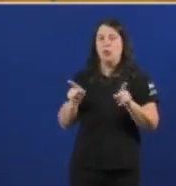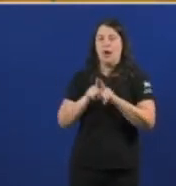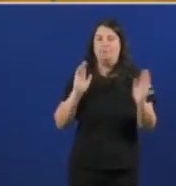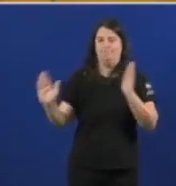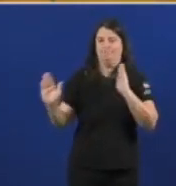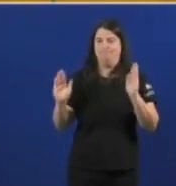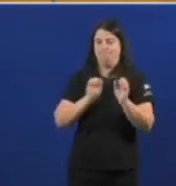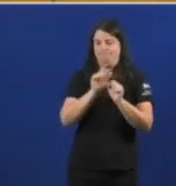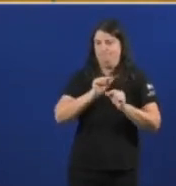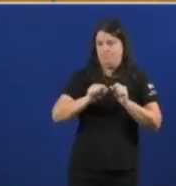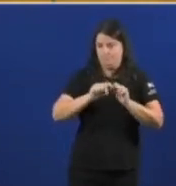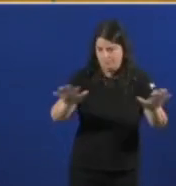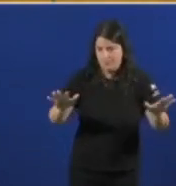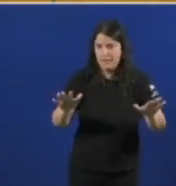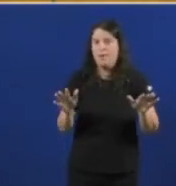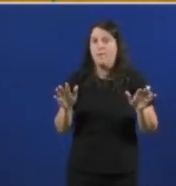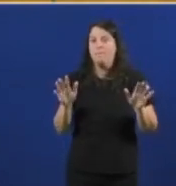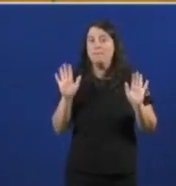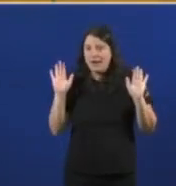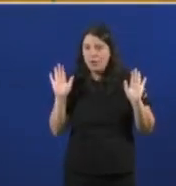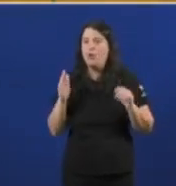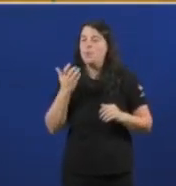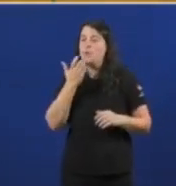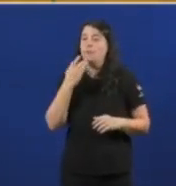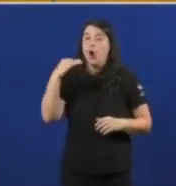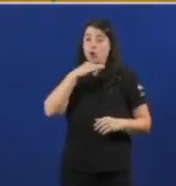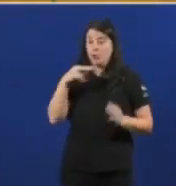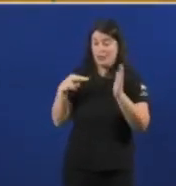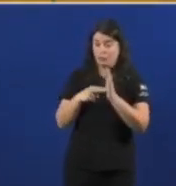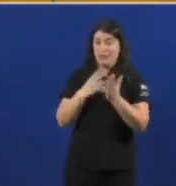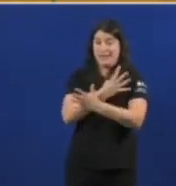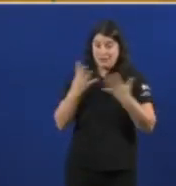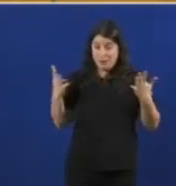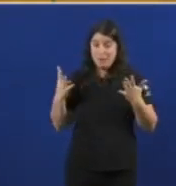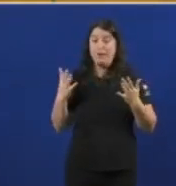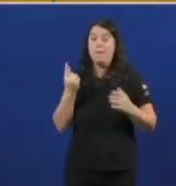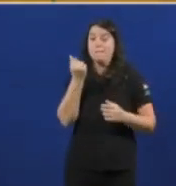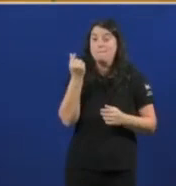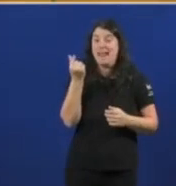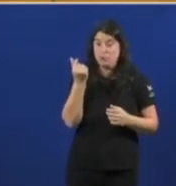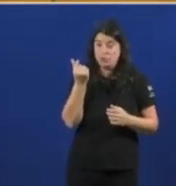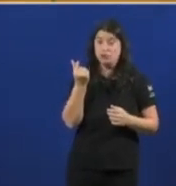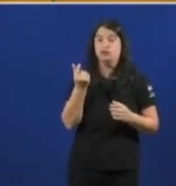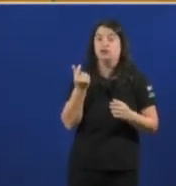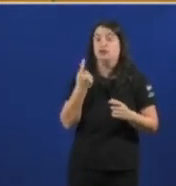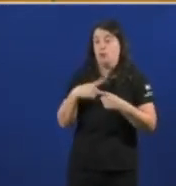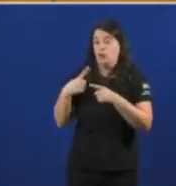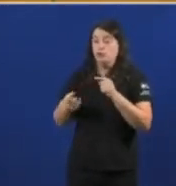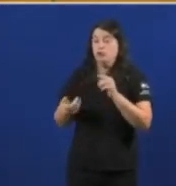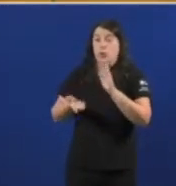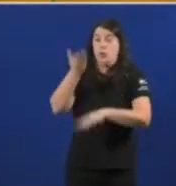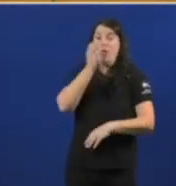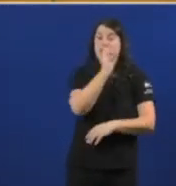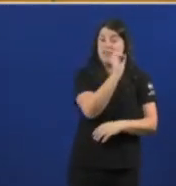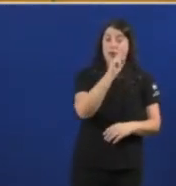que se tomamos como referencia outubro de 2019, a subida de prezos é aínda maior, pasa do